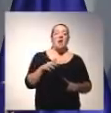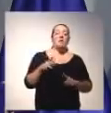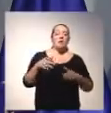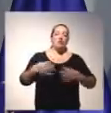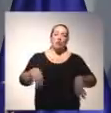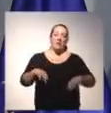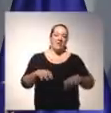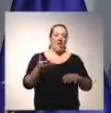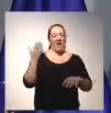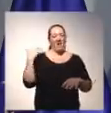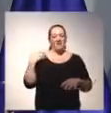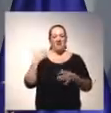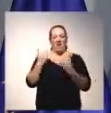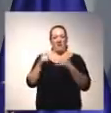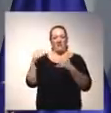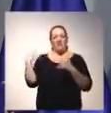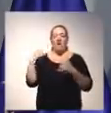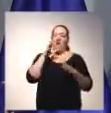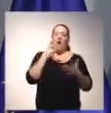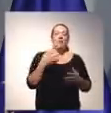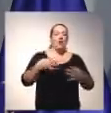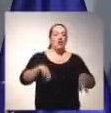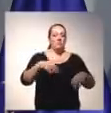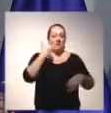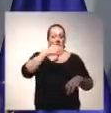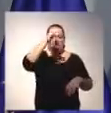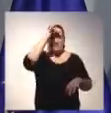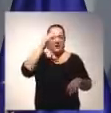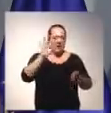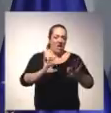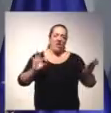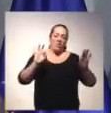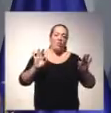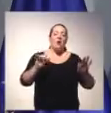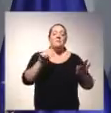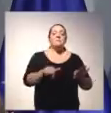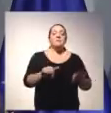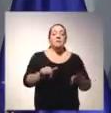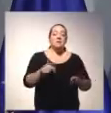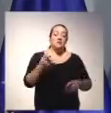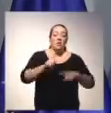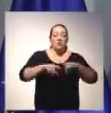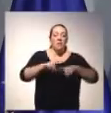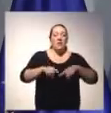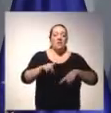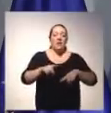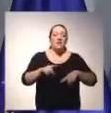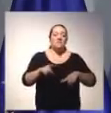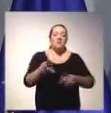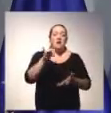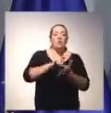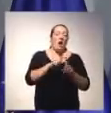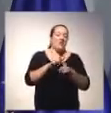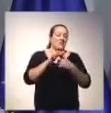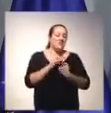puente, que entendemos que es la adecuada, y también esto es una constante, ¿no?, en la valoración de lo que va